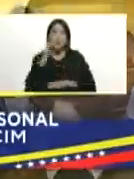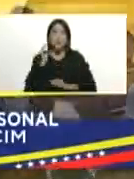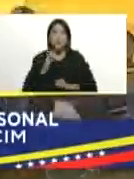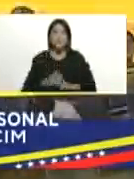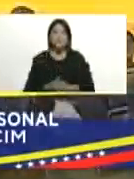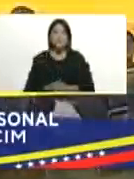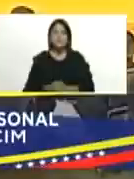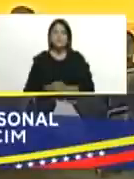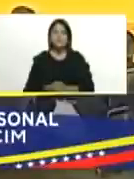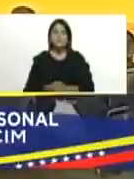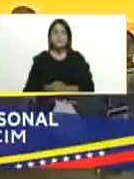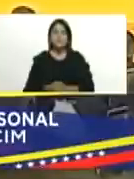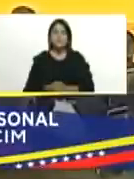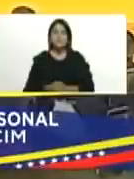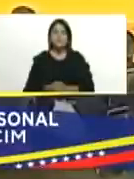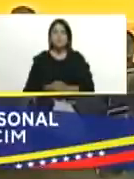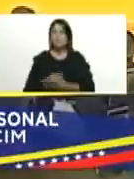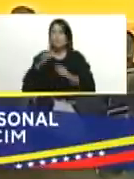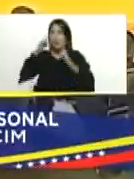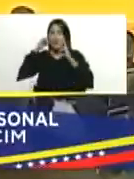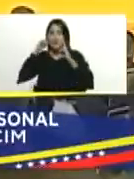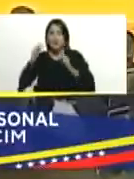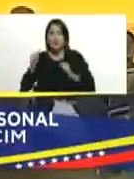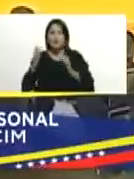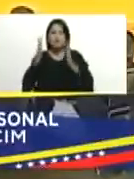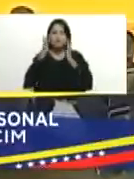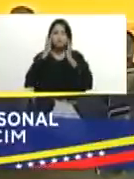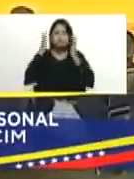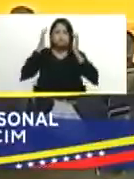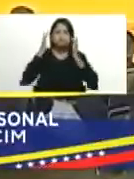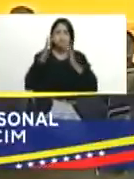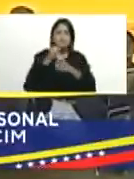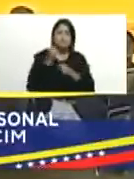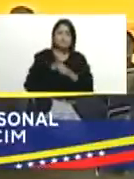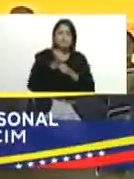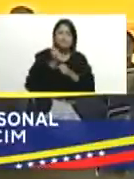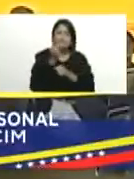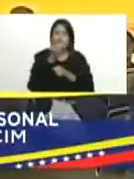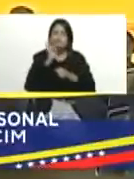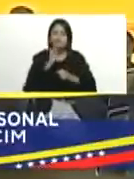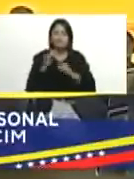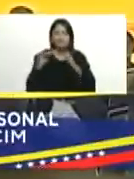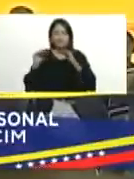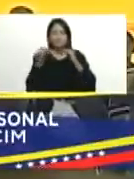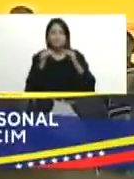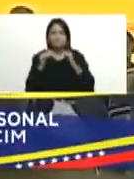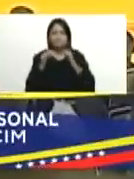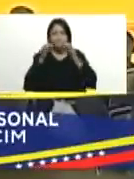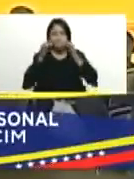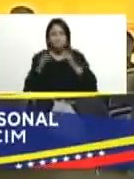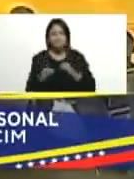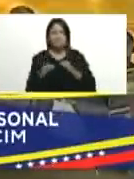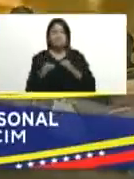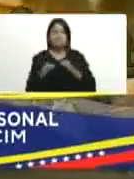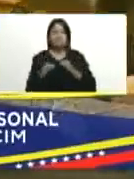El profesionalismo, la inteligencia, la capacidad de trabajo, la moral combativa,